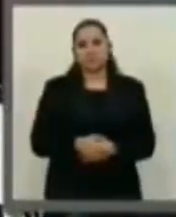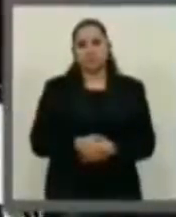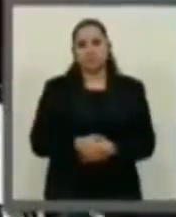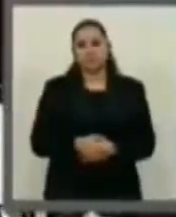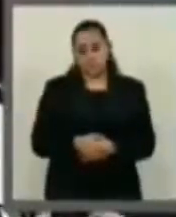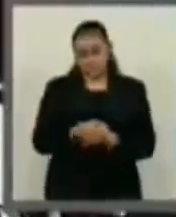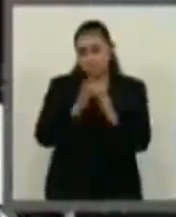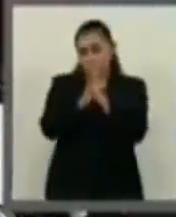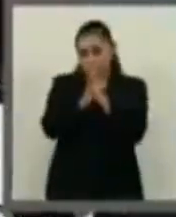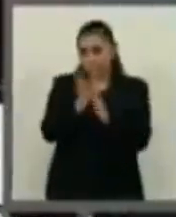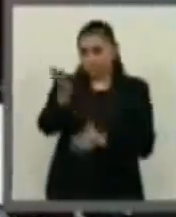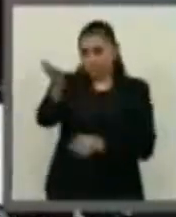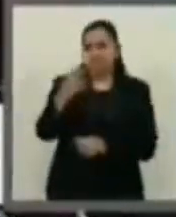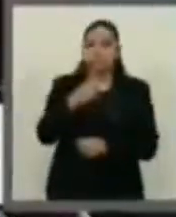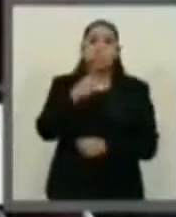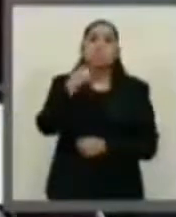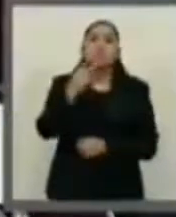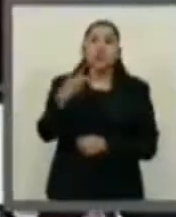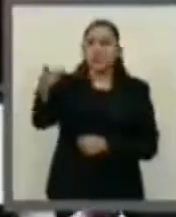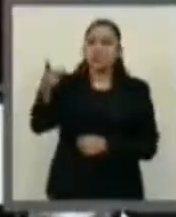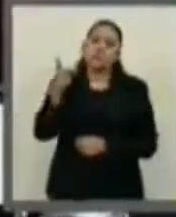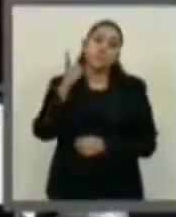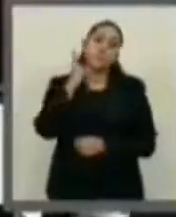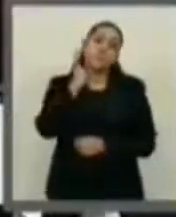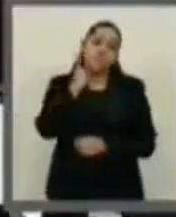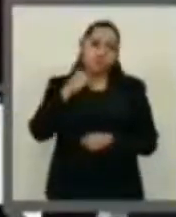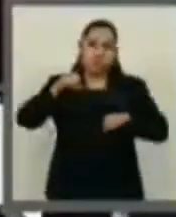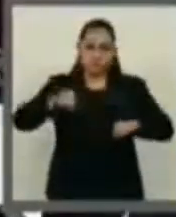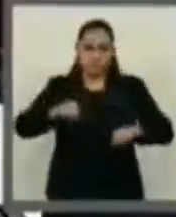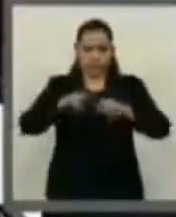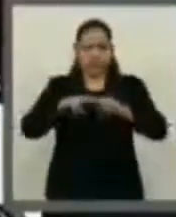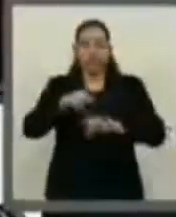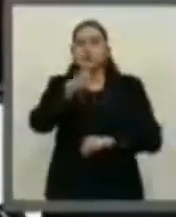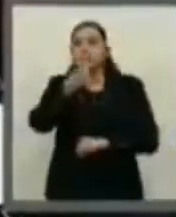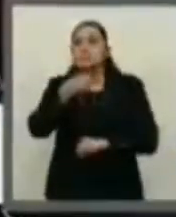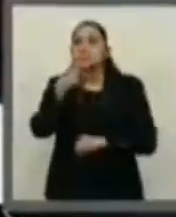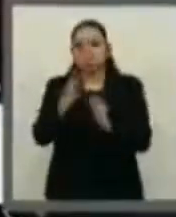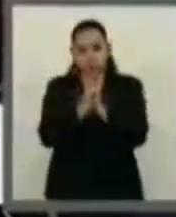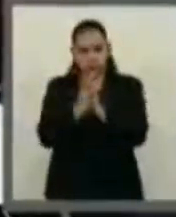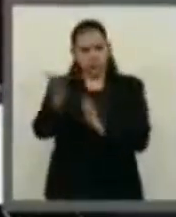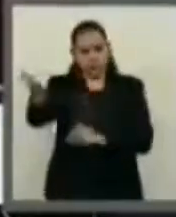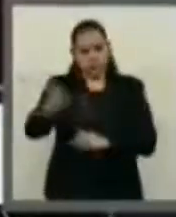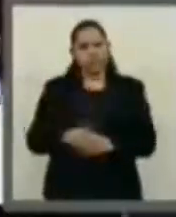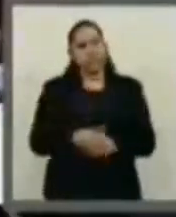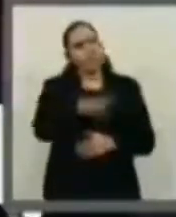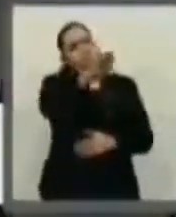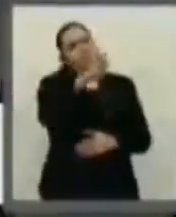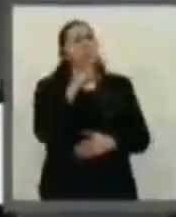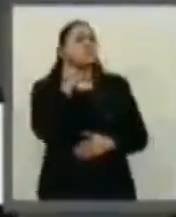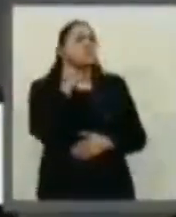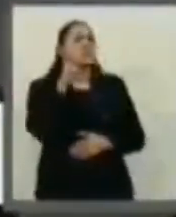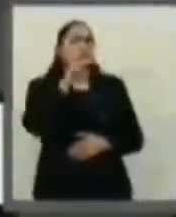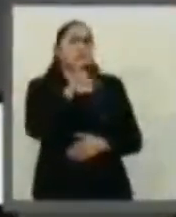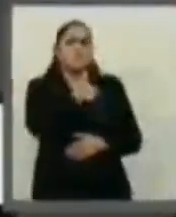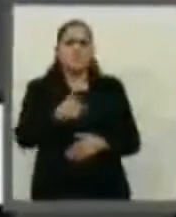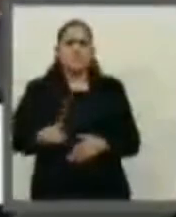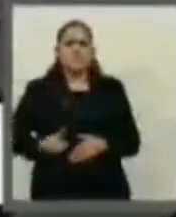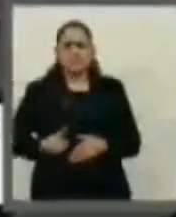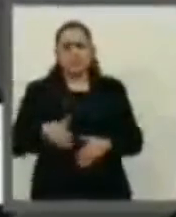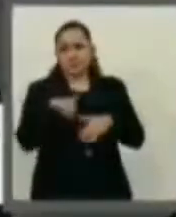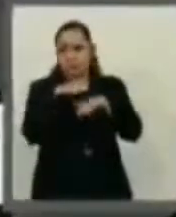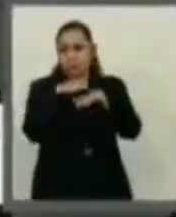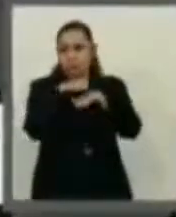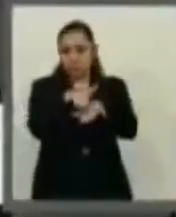Por favor, micrófono en la curul del diputado. Jaime Humberto Pérez Bernal. Diputada presidenta, con respecto a